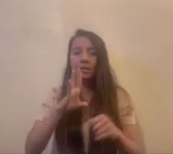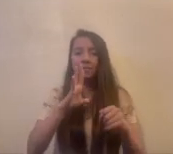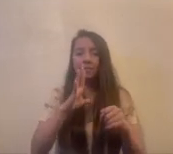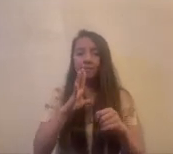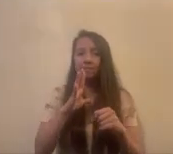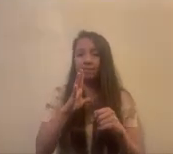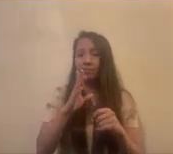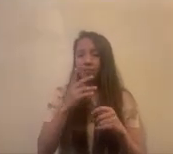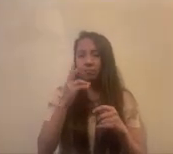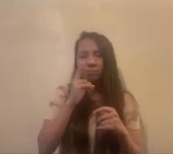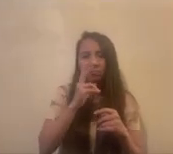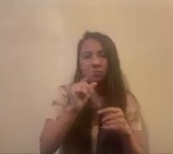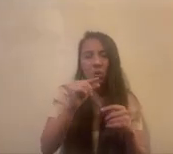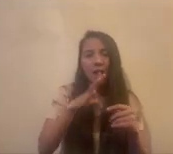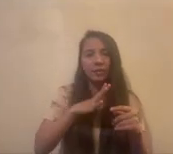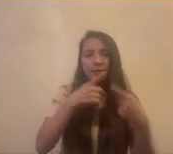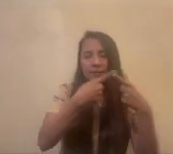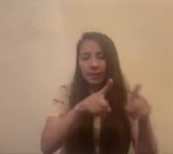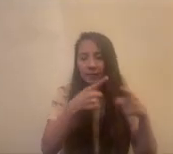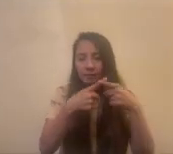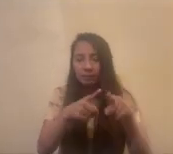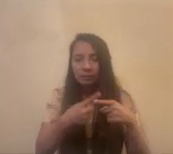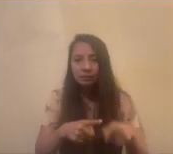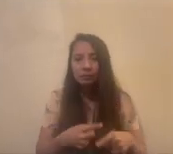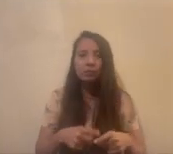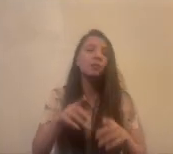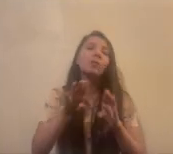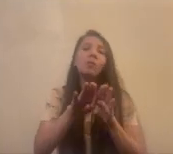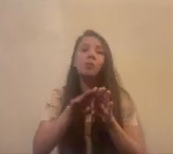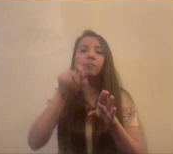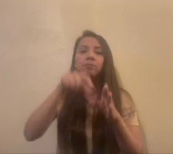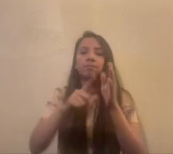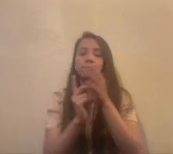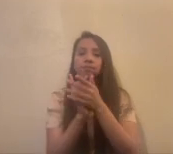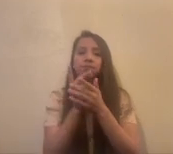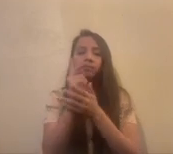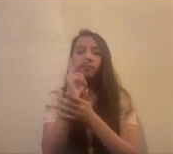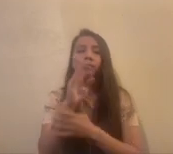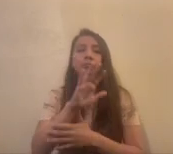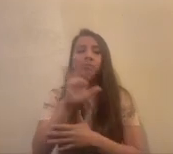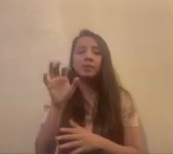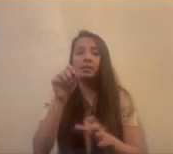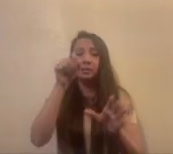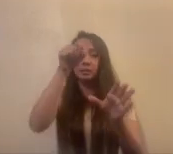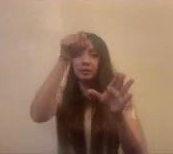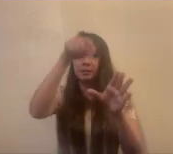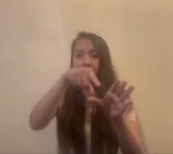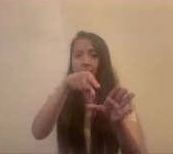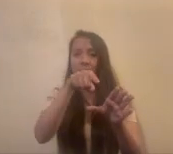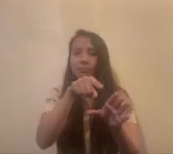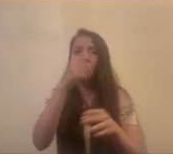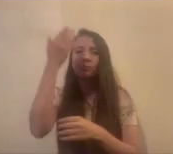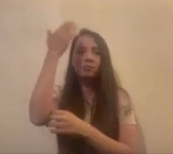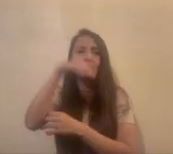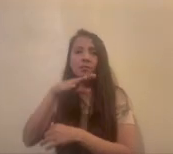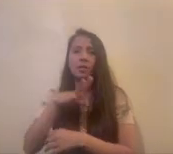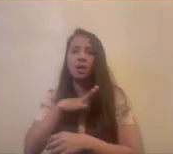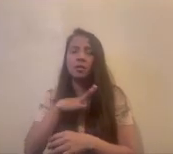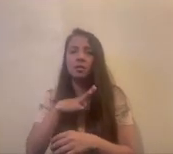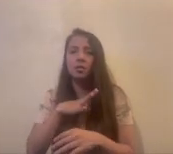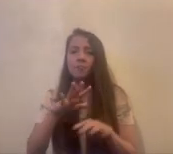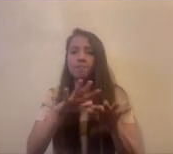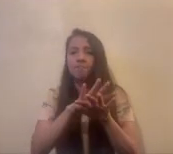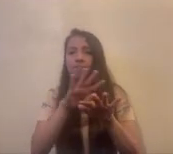diferencias que hemos visto en los ensayos de germinación. Bueno, hemos sometido las semillas, sabemos que las semillas